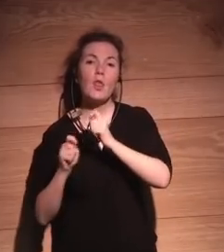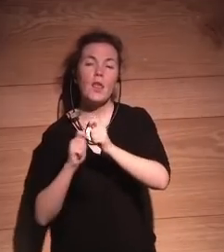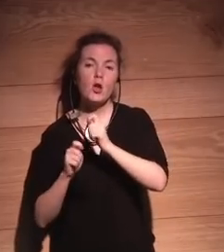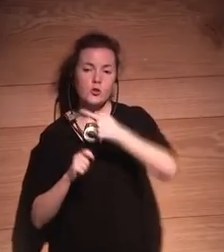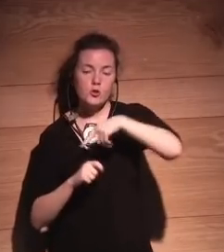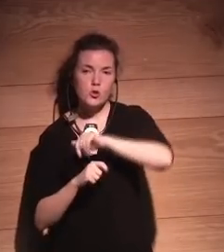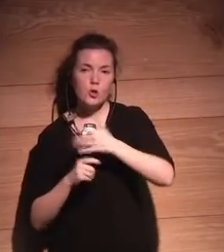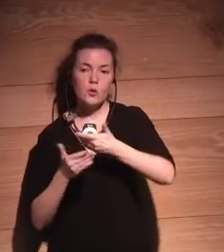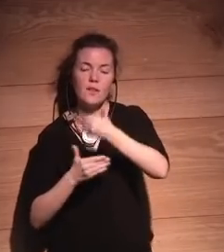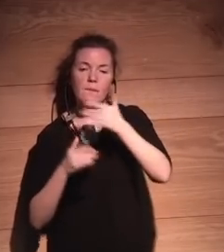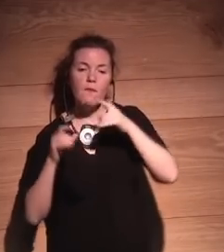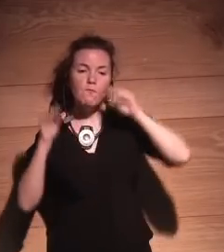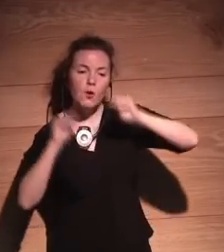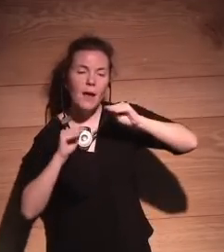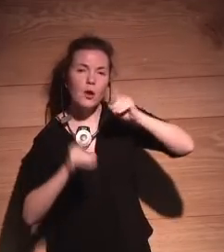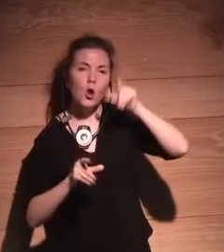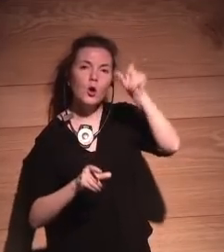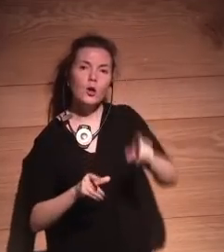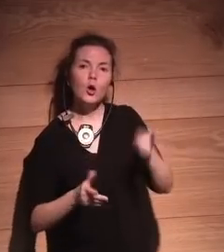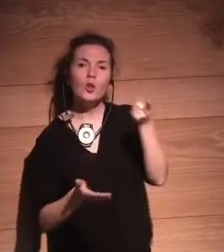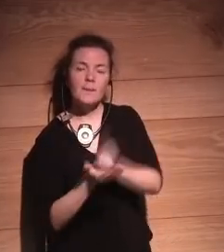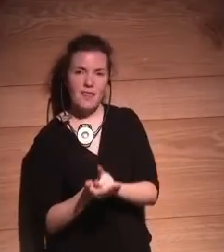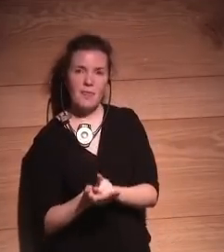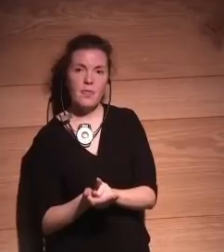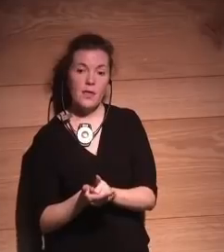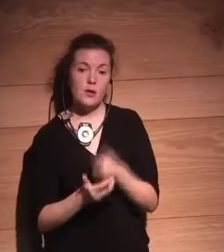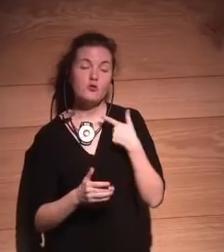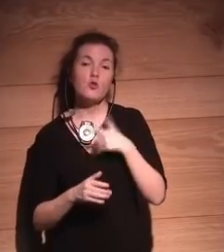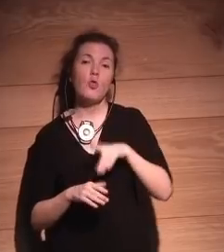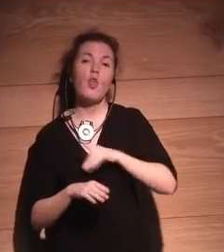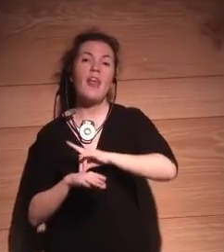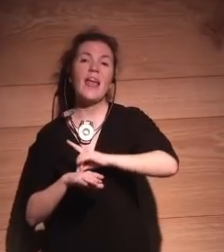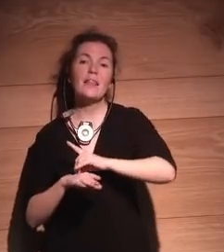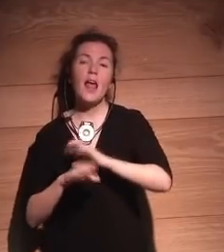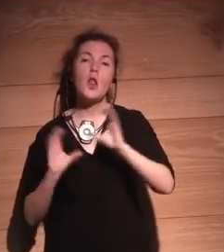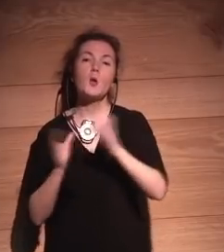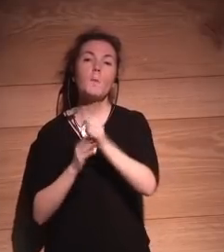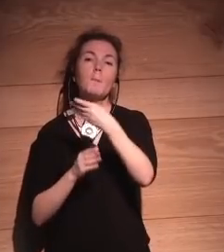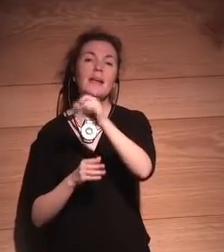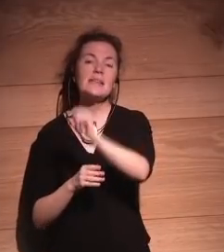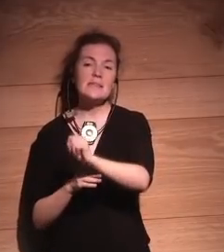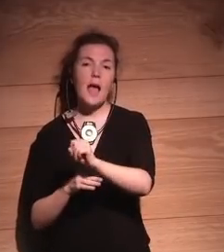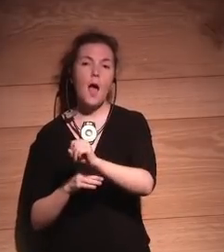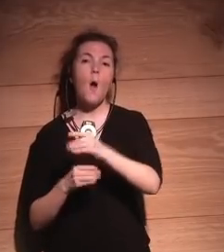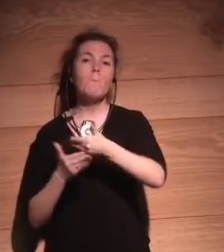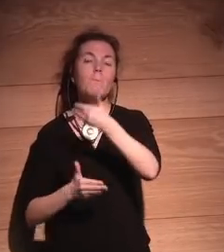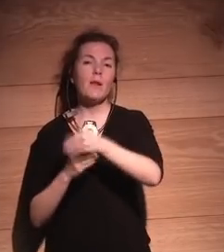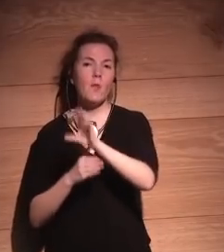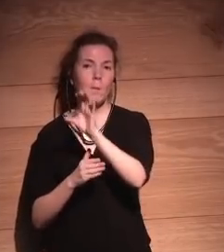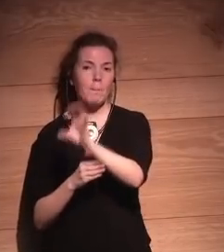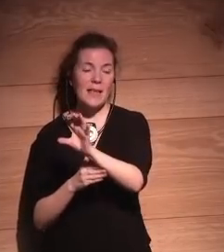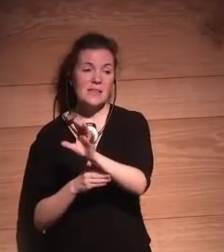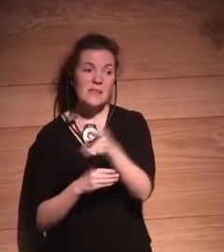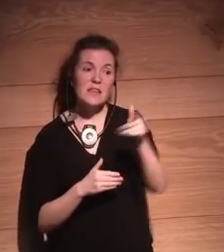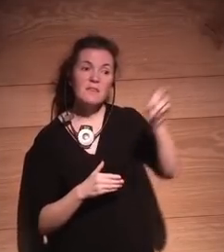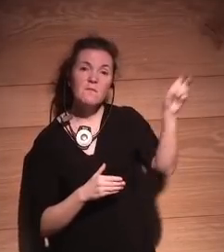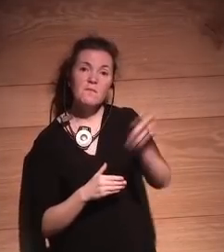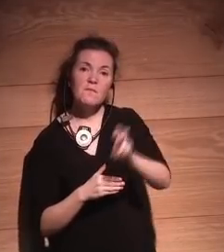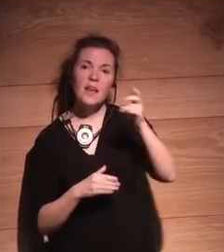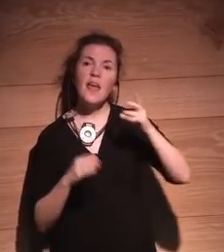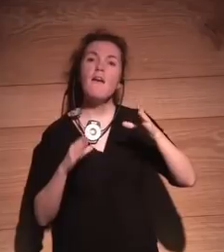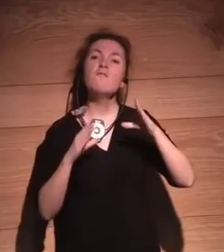volver a formar a la gente. Cuando yo estaba en la parte digital del Grupo Prisa o del País, nosotros teníamos que volver especialmente a los que venían de